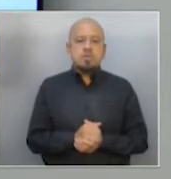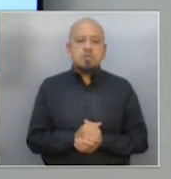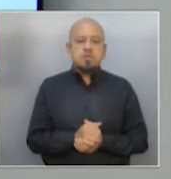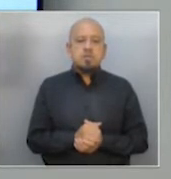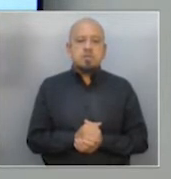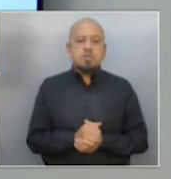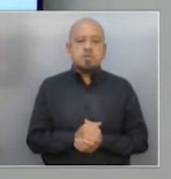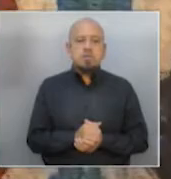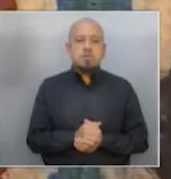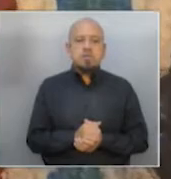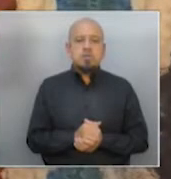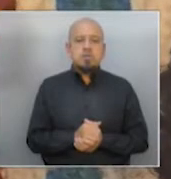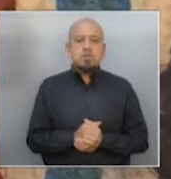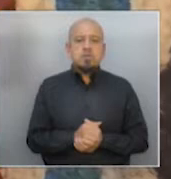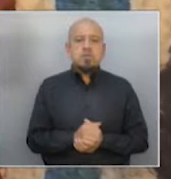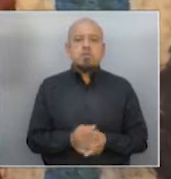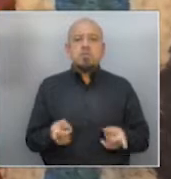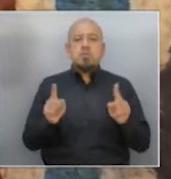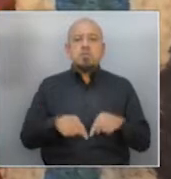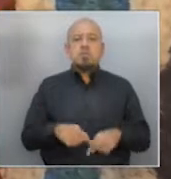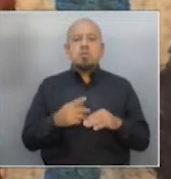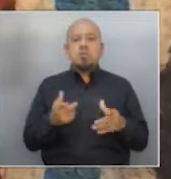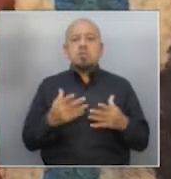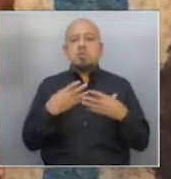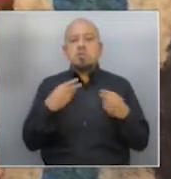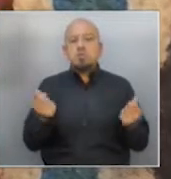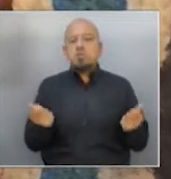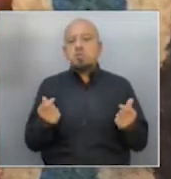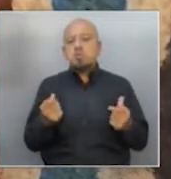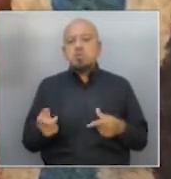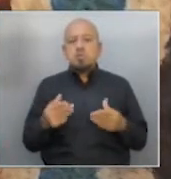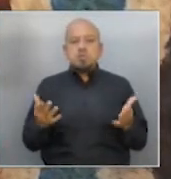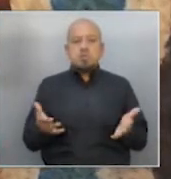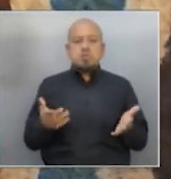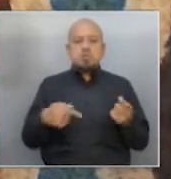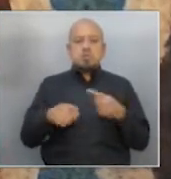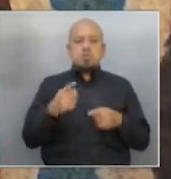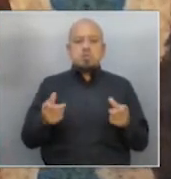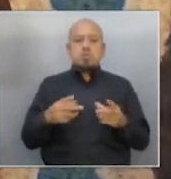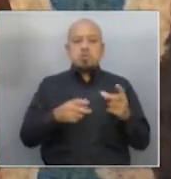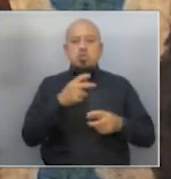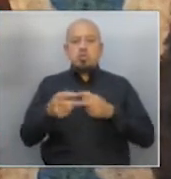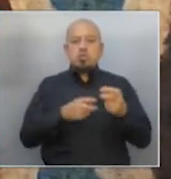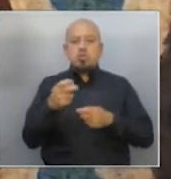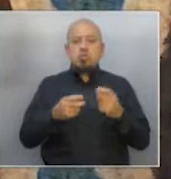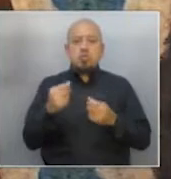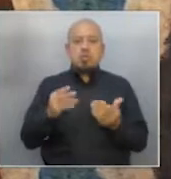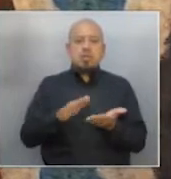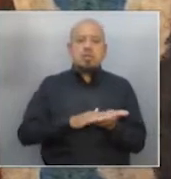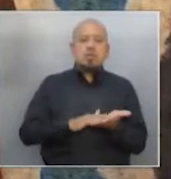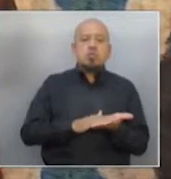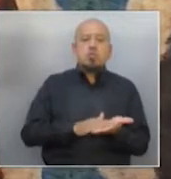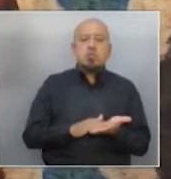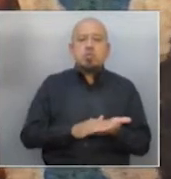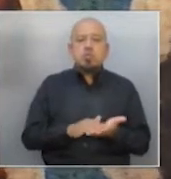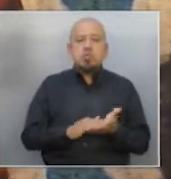Lo vuelvo a repetir y lo remarco. Uno entra acá y se siente abrazado y fascinado con la gama de colores, las texturas. En este momento